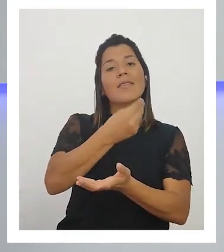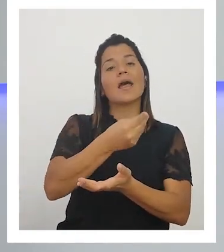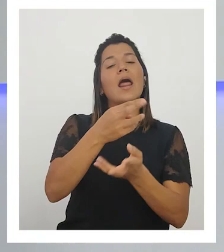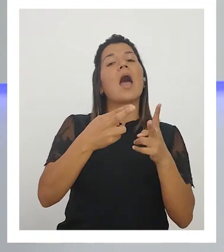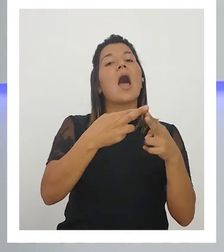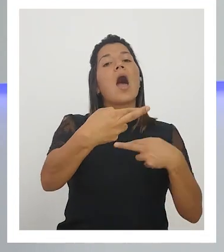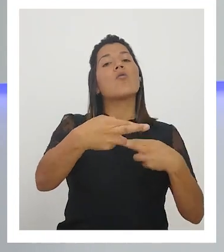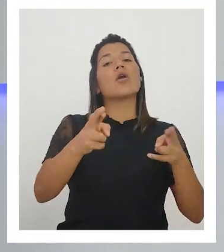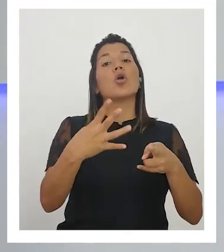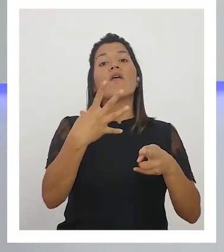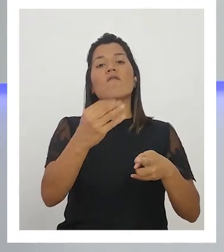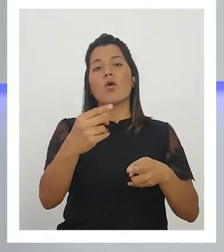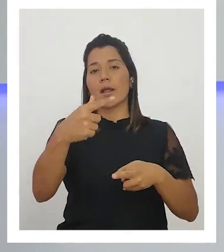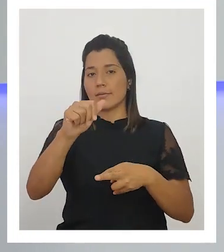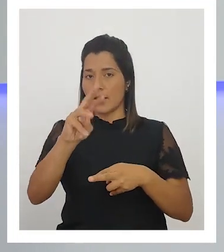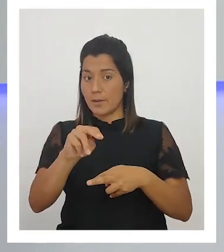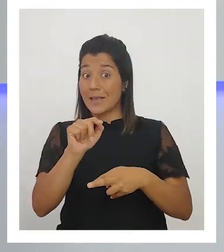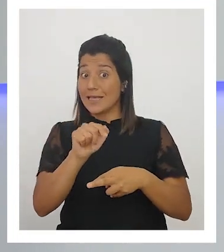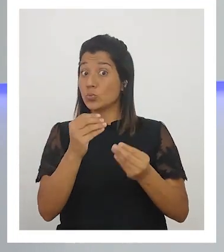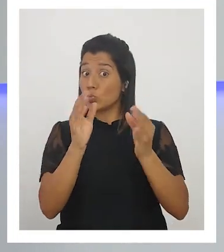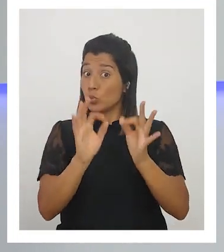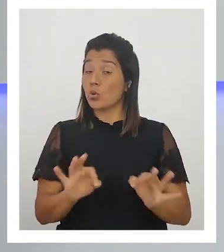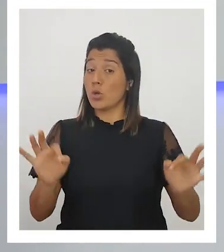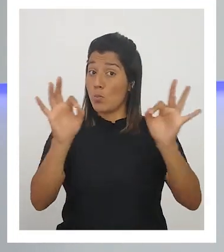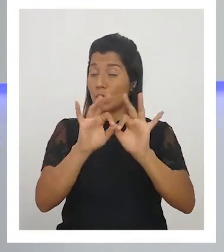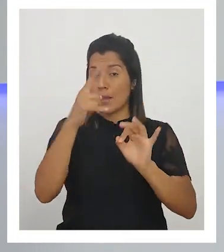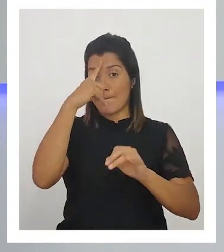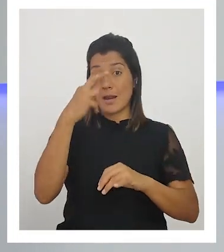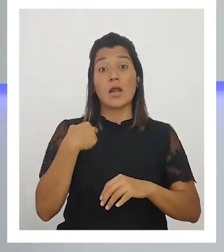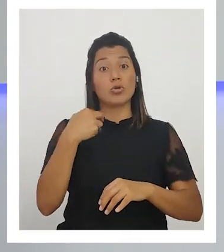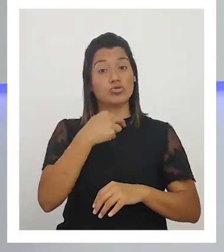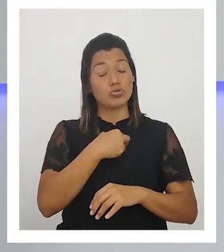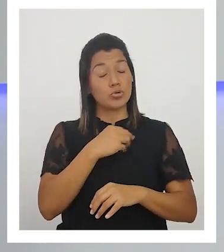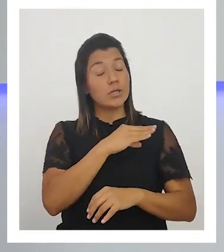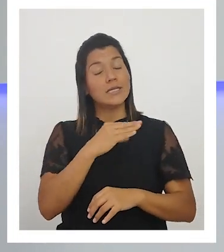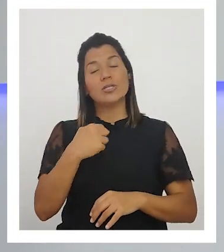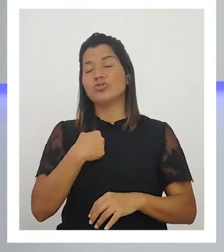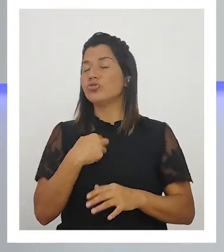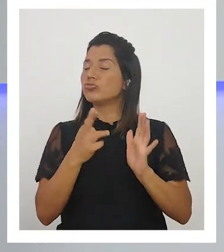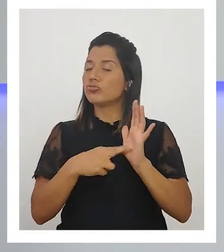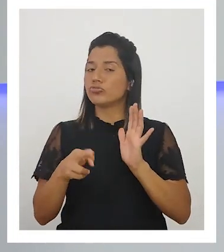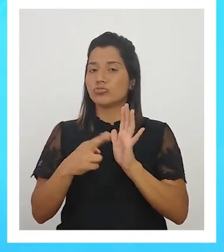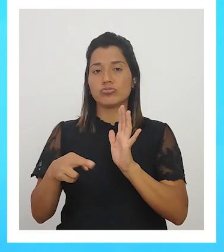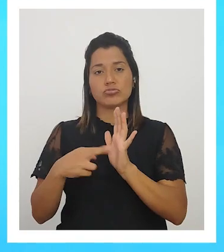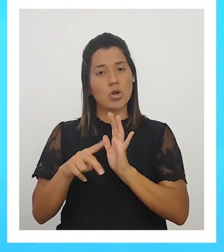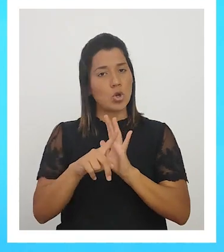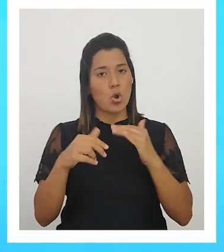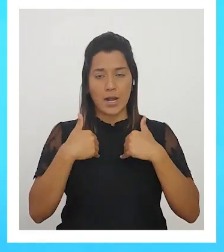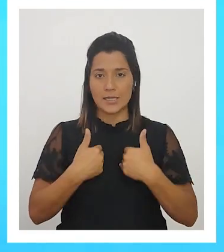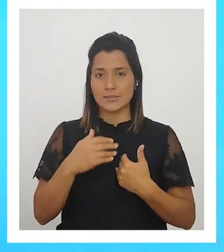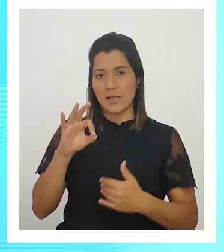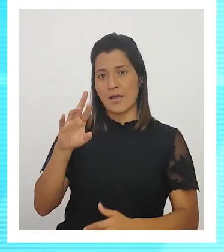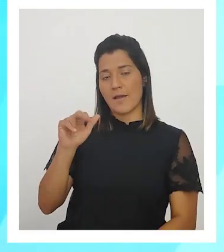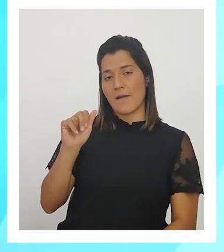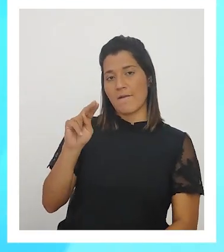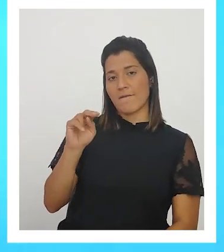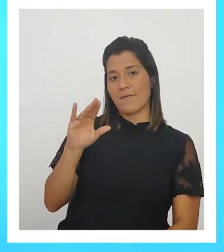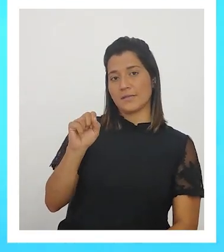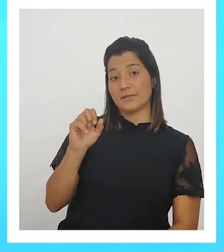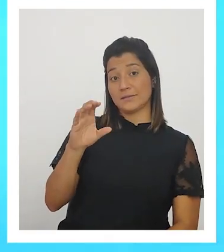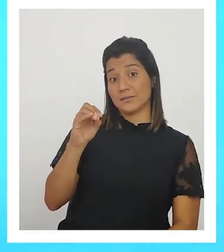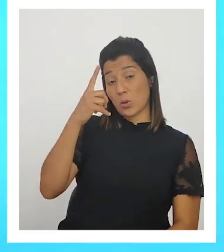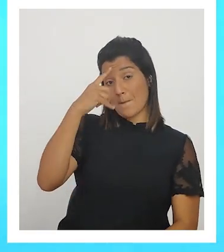la región central. Eso es muy importante para nosotros y no me canso de reiterarlo. Don Francisco, ya para ir finalizando